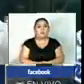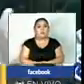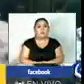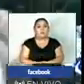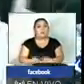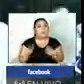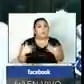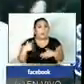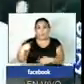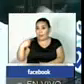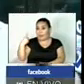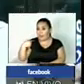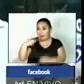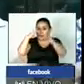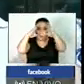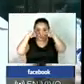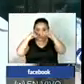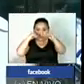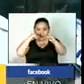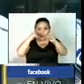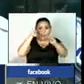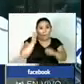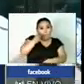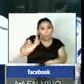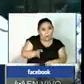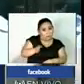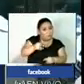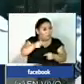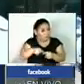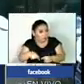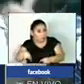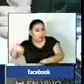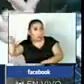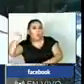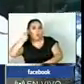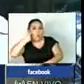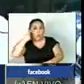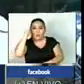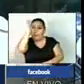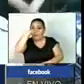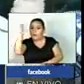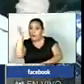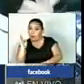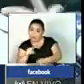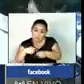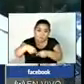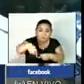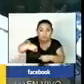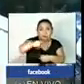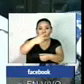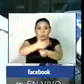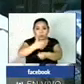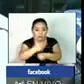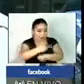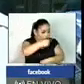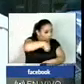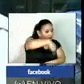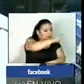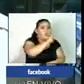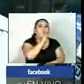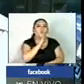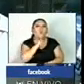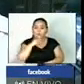Ya ayer por la noche salió un bus para Belice, salimos para Guatemala y salimos para Honduras